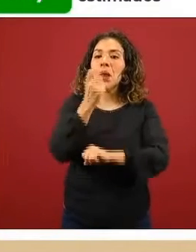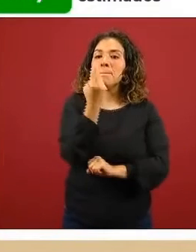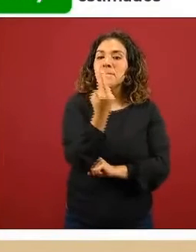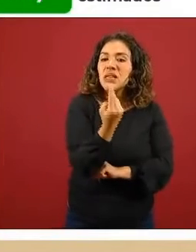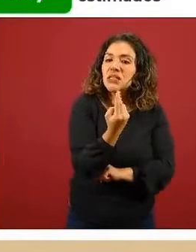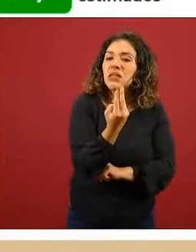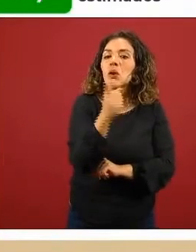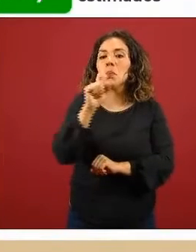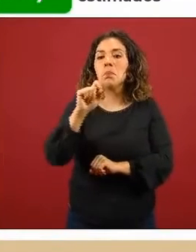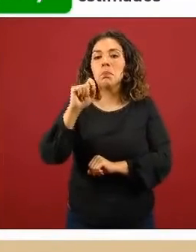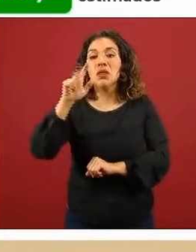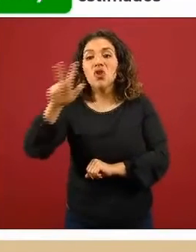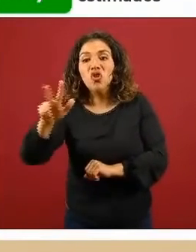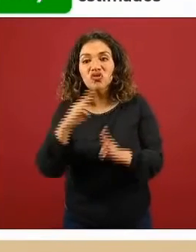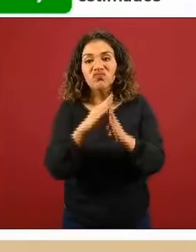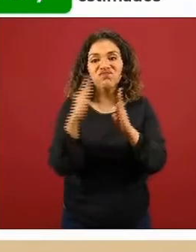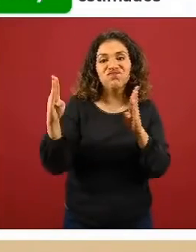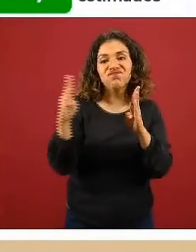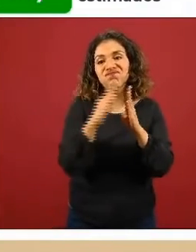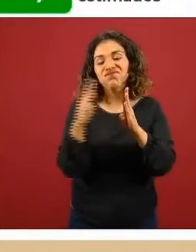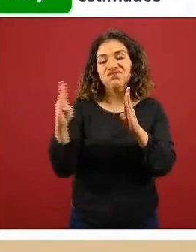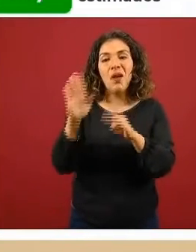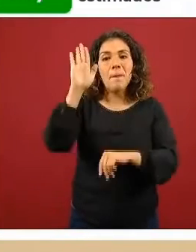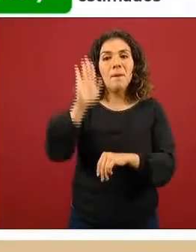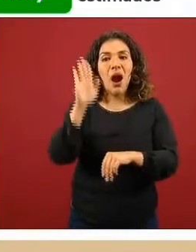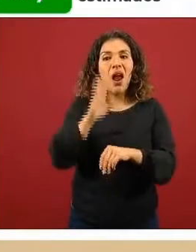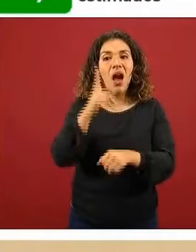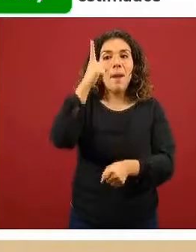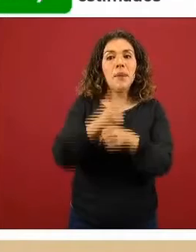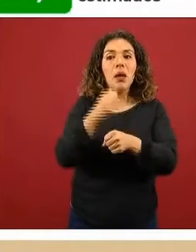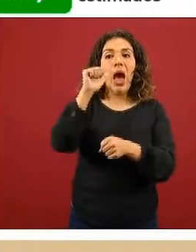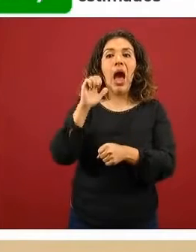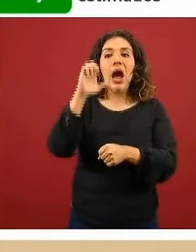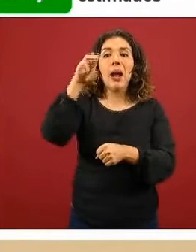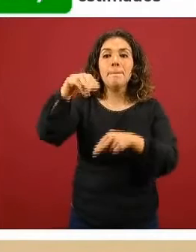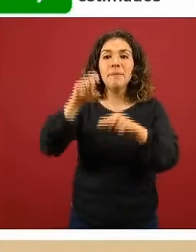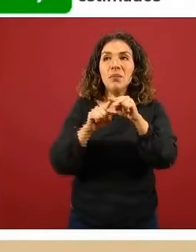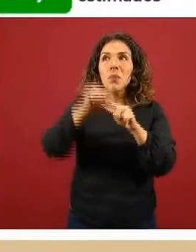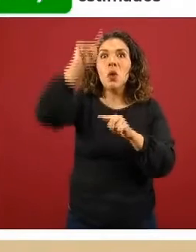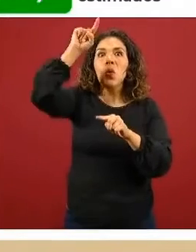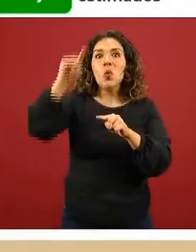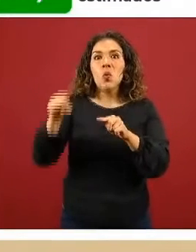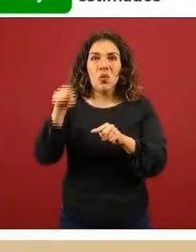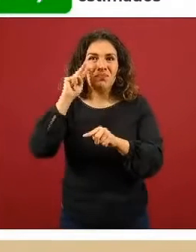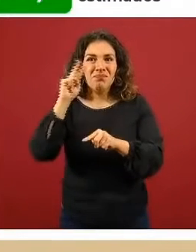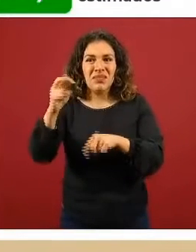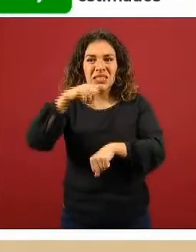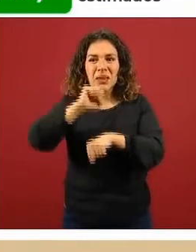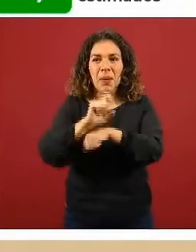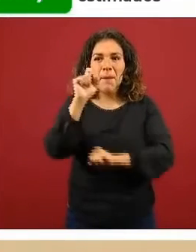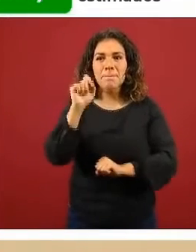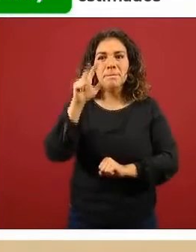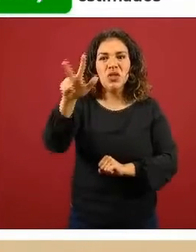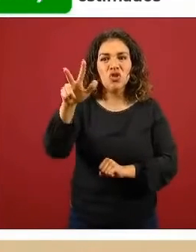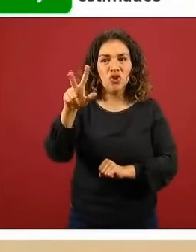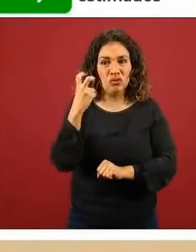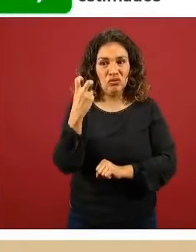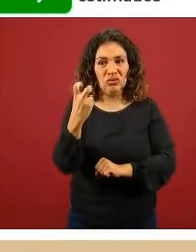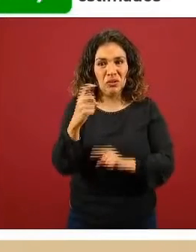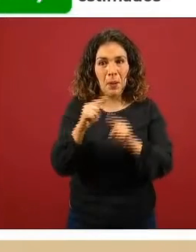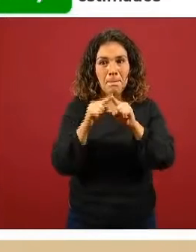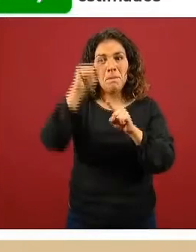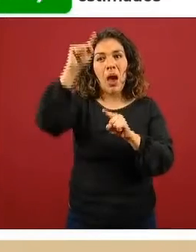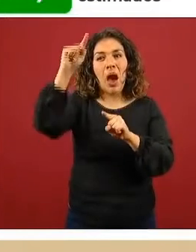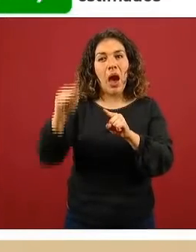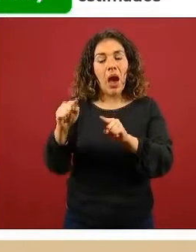25 y 28, en donde parece que llegan a un primer acné, un primer pico en la semana 28 precisamente. Hay